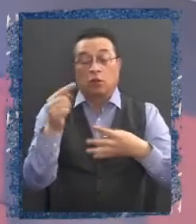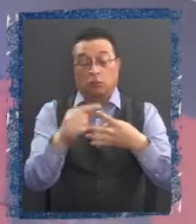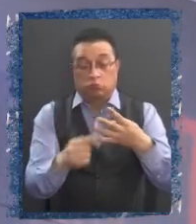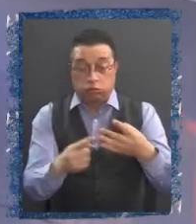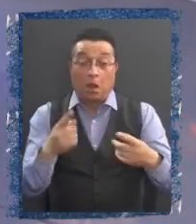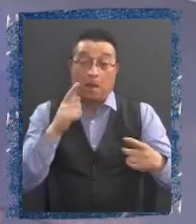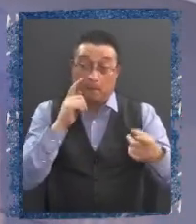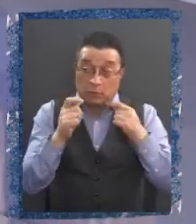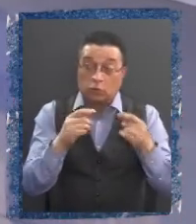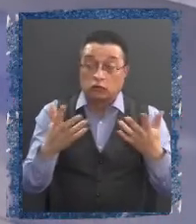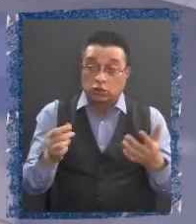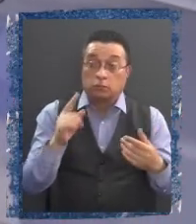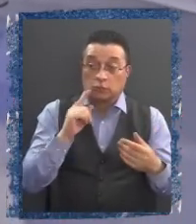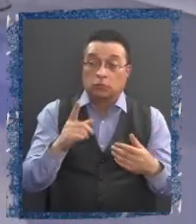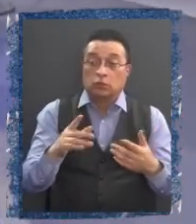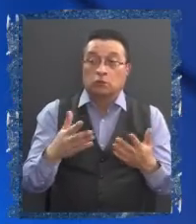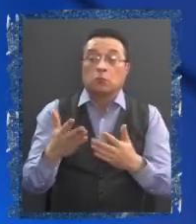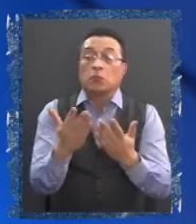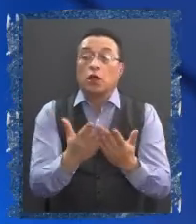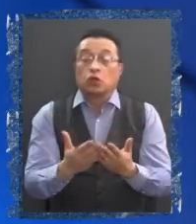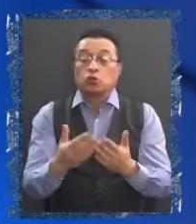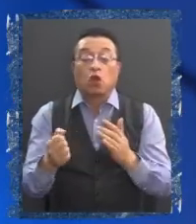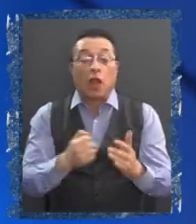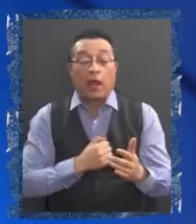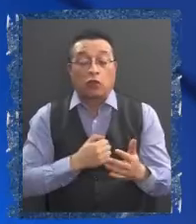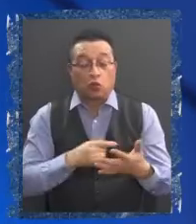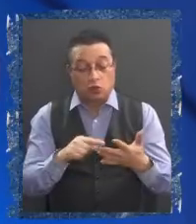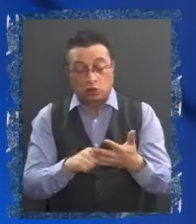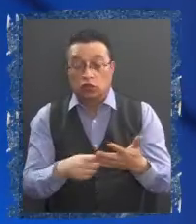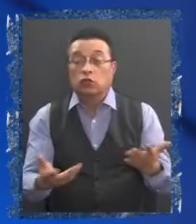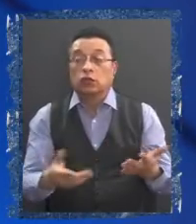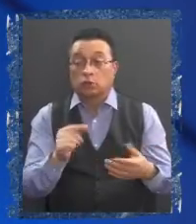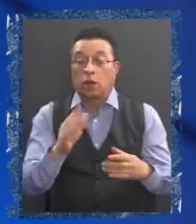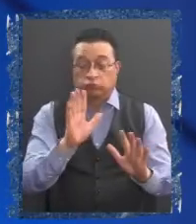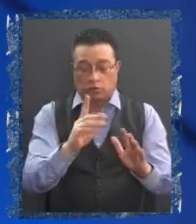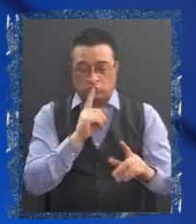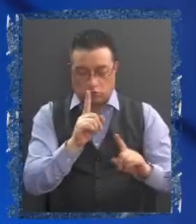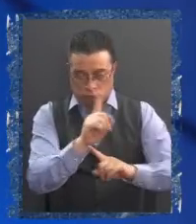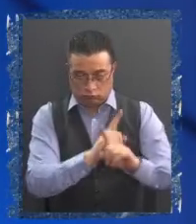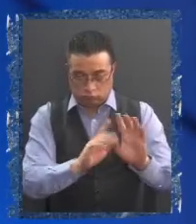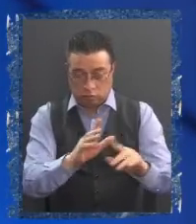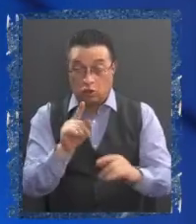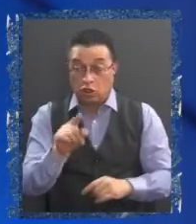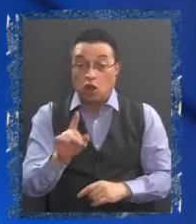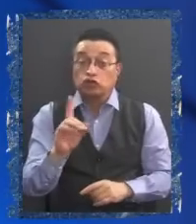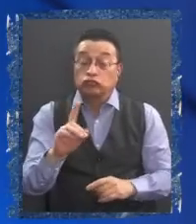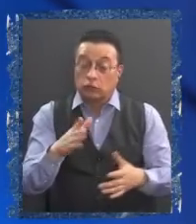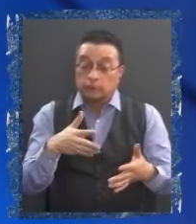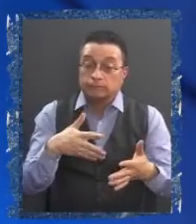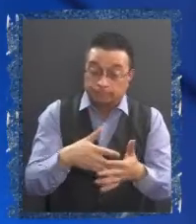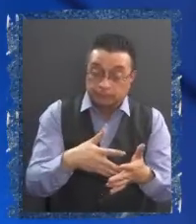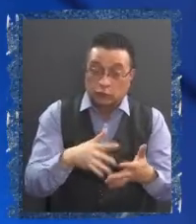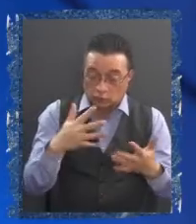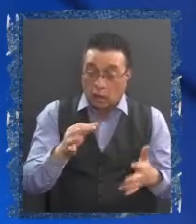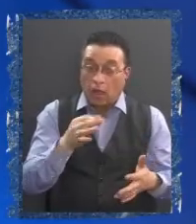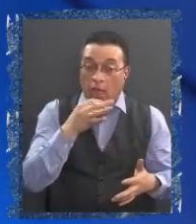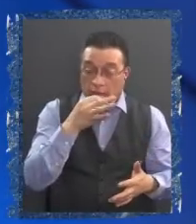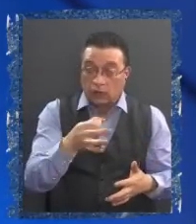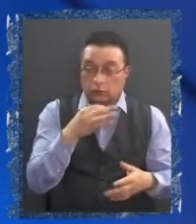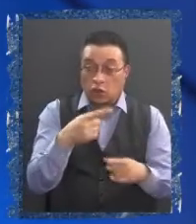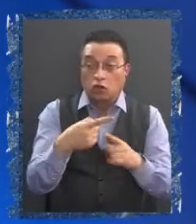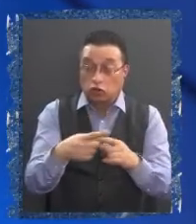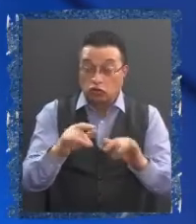soltar recursos... Pero es para poder terminar la argumentación. Eso no limita, y ya se ha dicho aquí de distintas